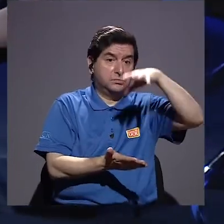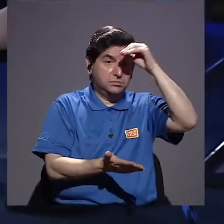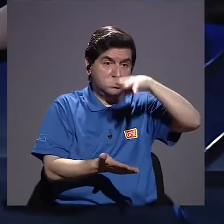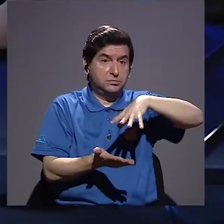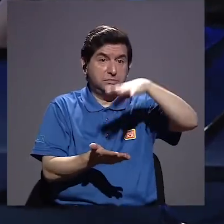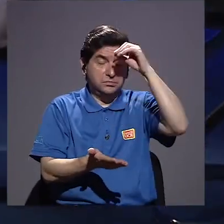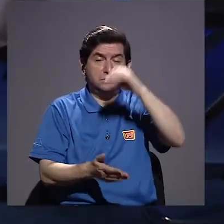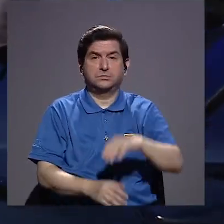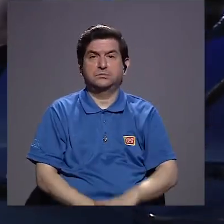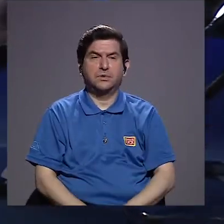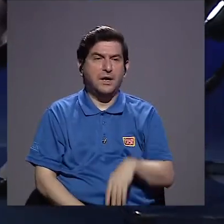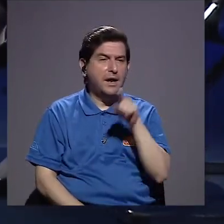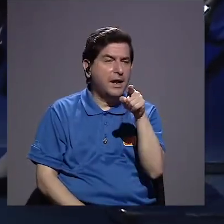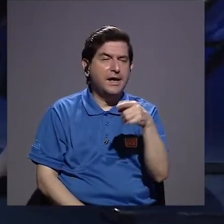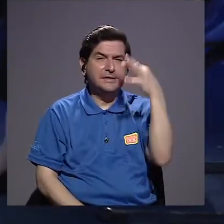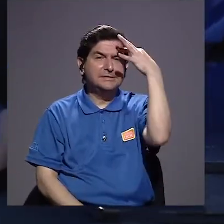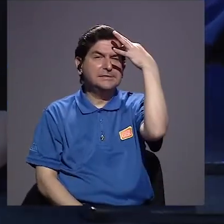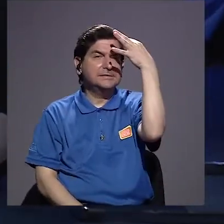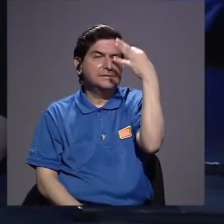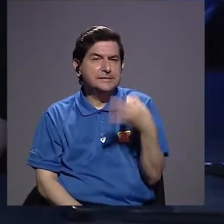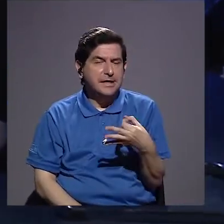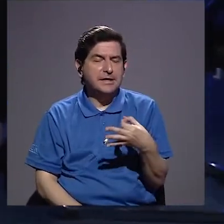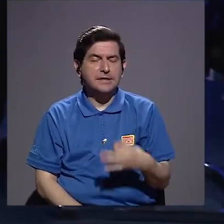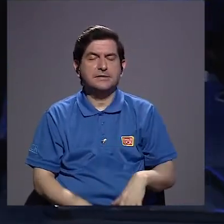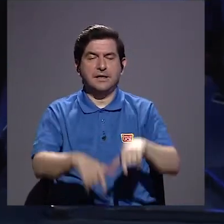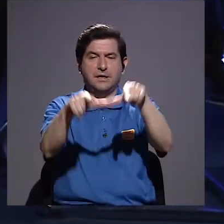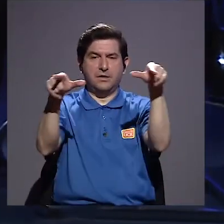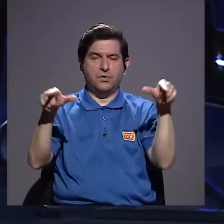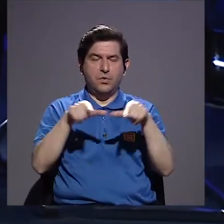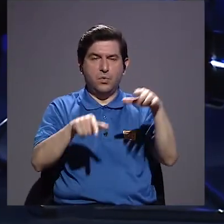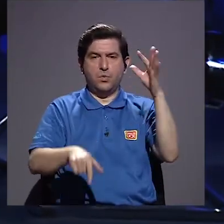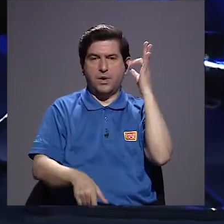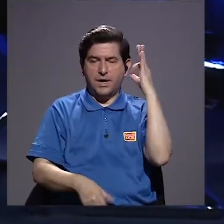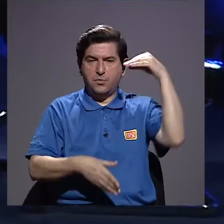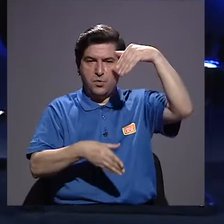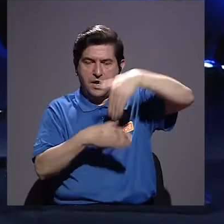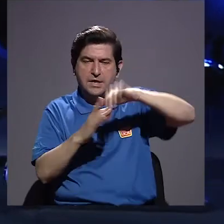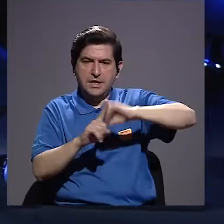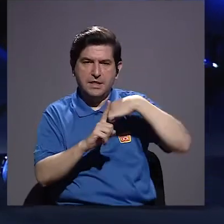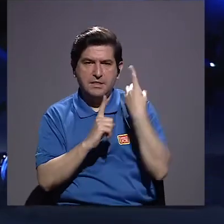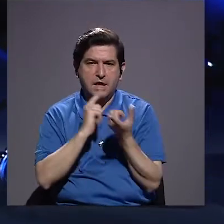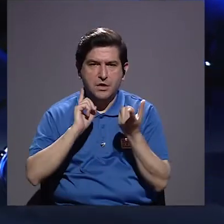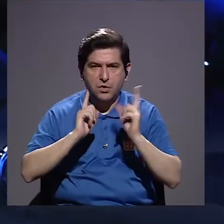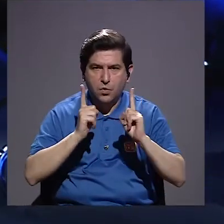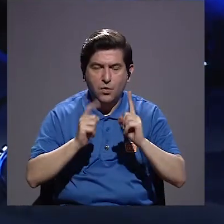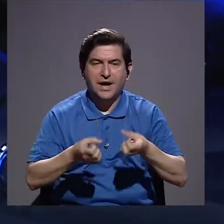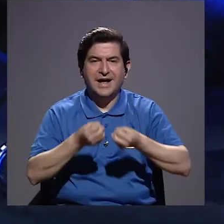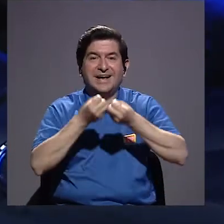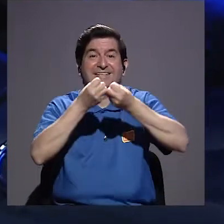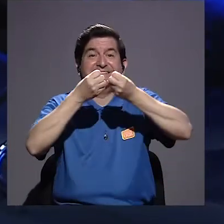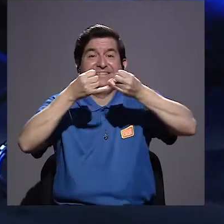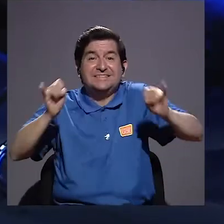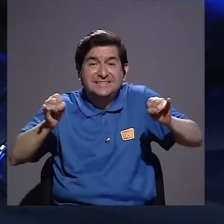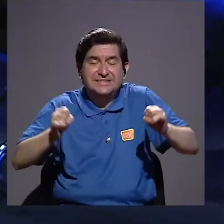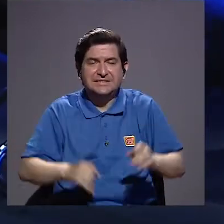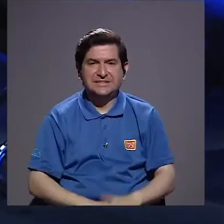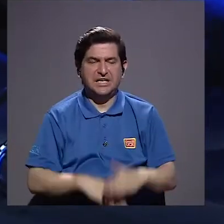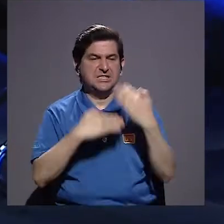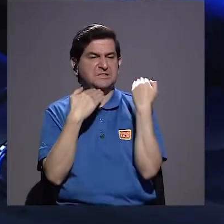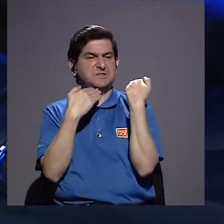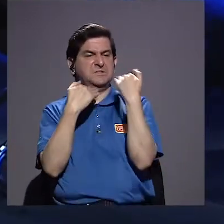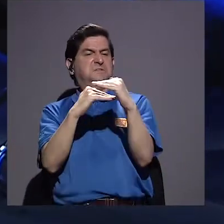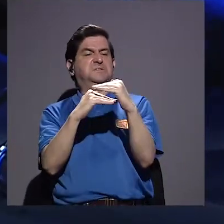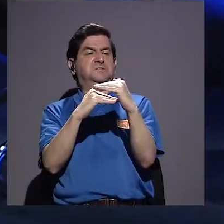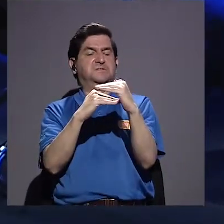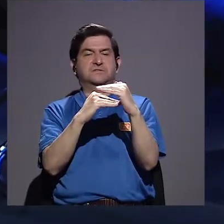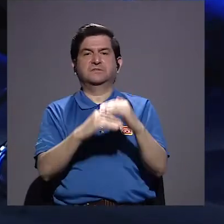aprendiendo esa posición que debía ocupar la mujer en la sociedad sin que la